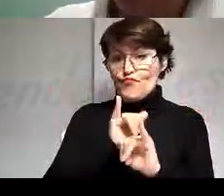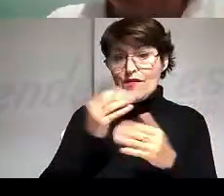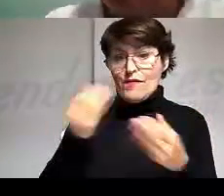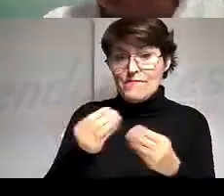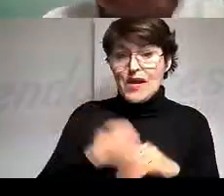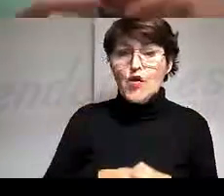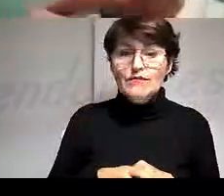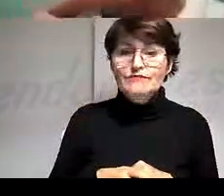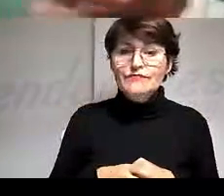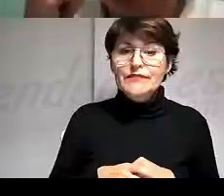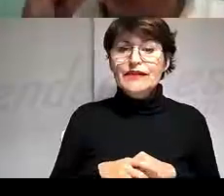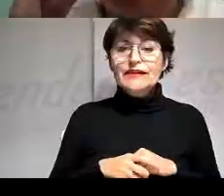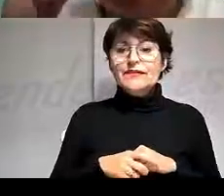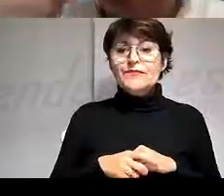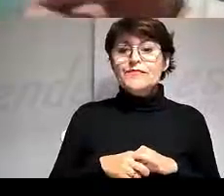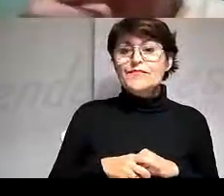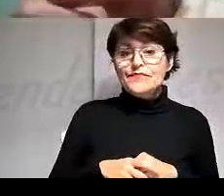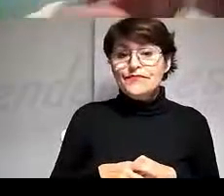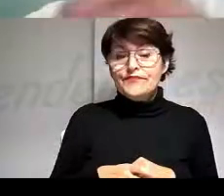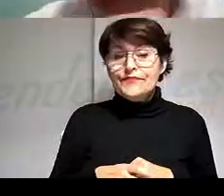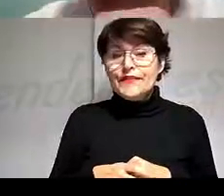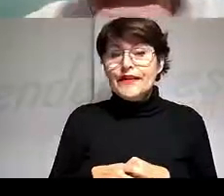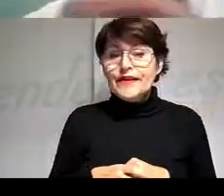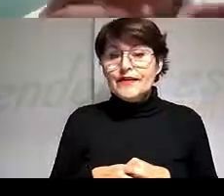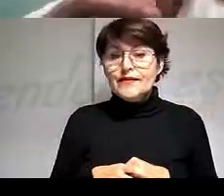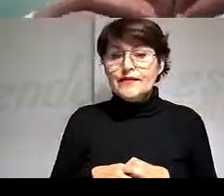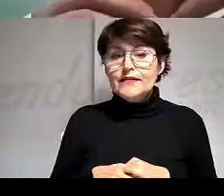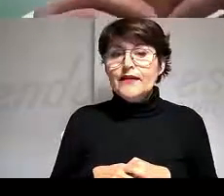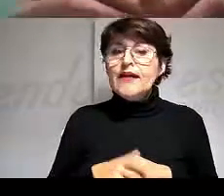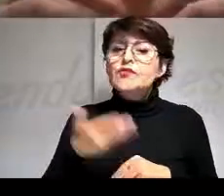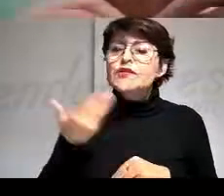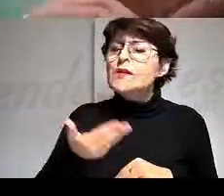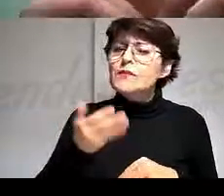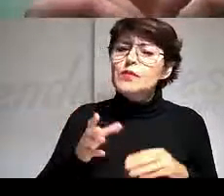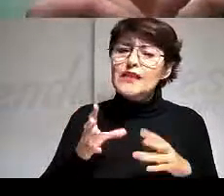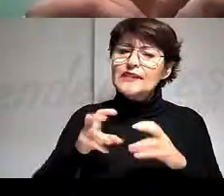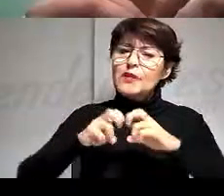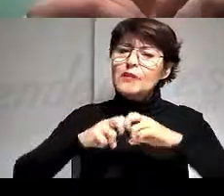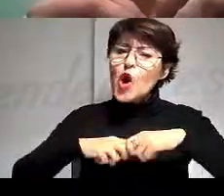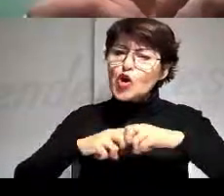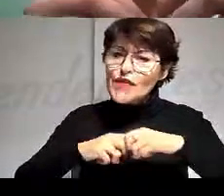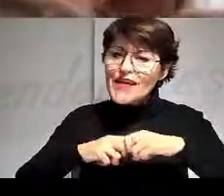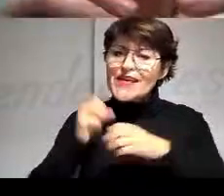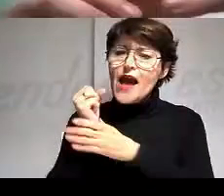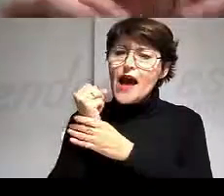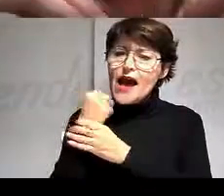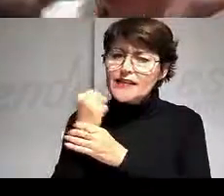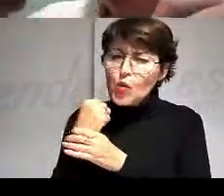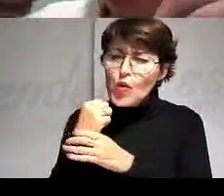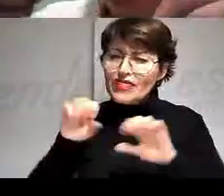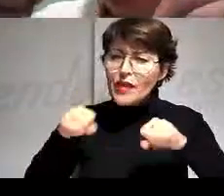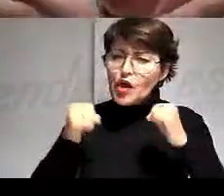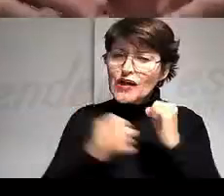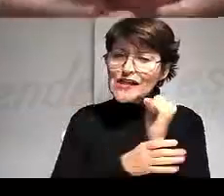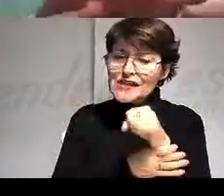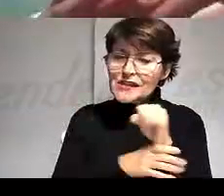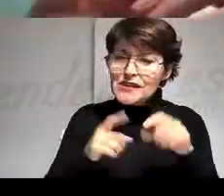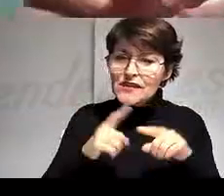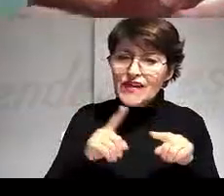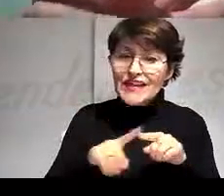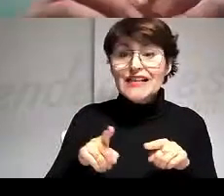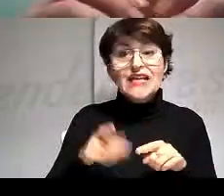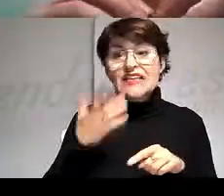y sea más fácil que deslicen los huesos entre sí. Es decir, una rodilla que no se utiliza o que no se mueve tiende a